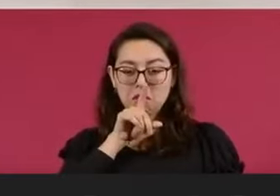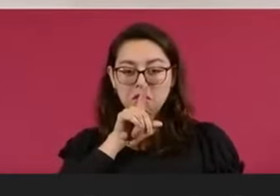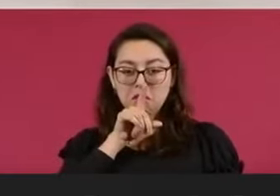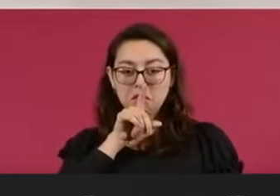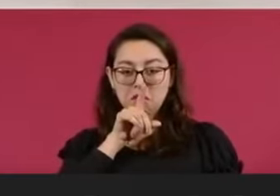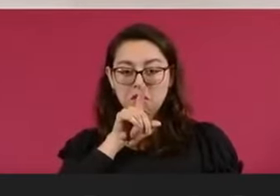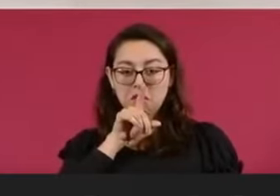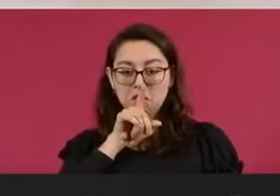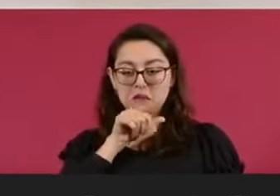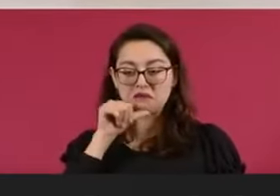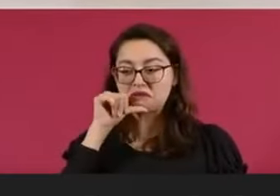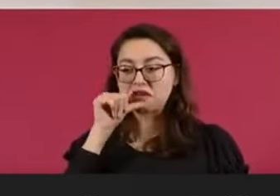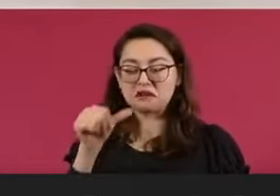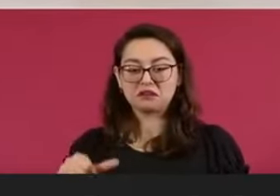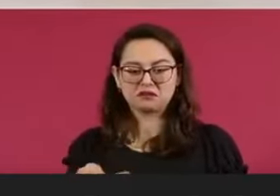guardaron silencio,